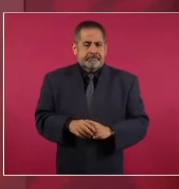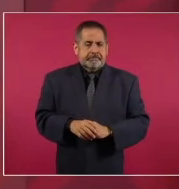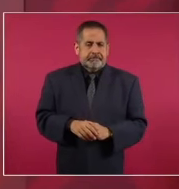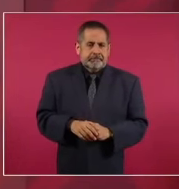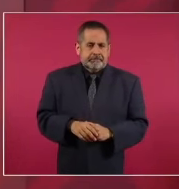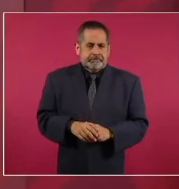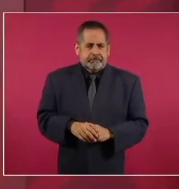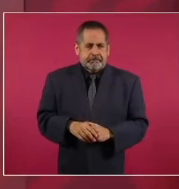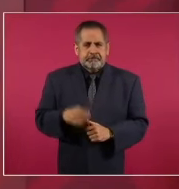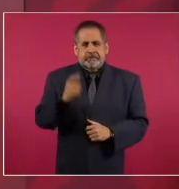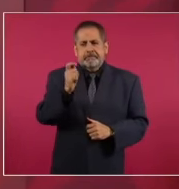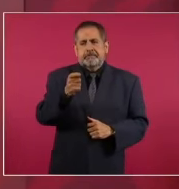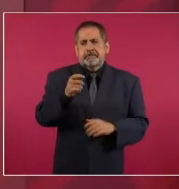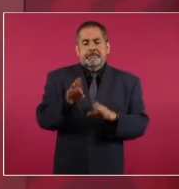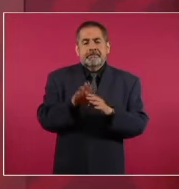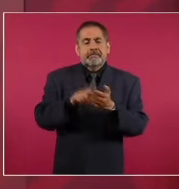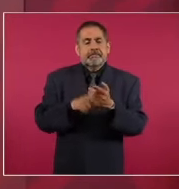Eso depende